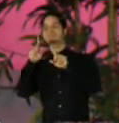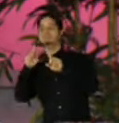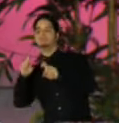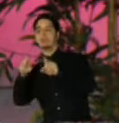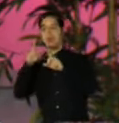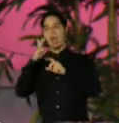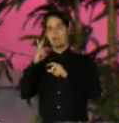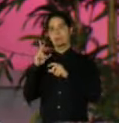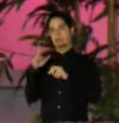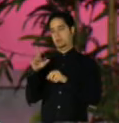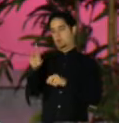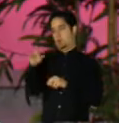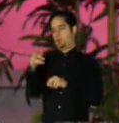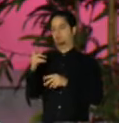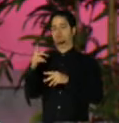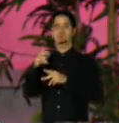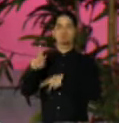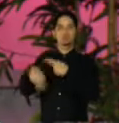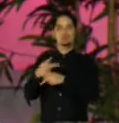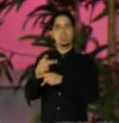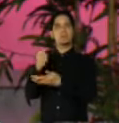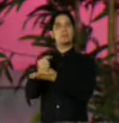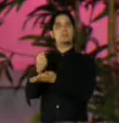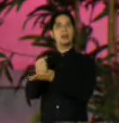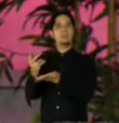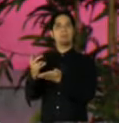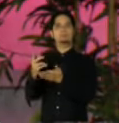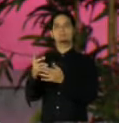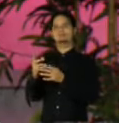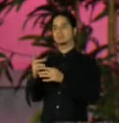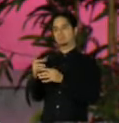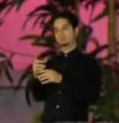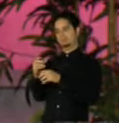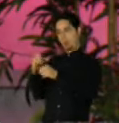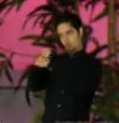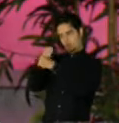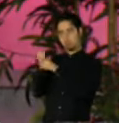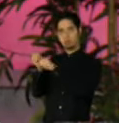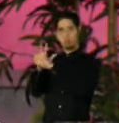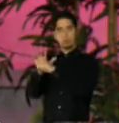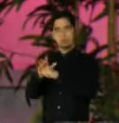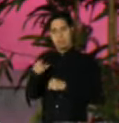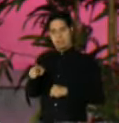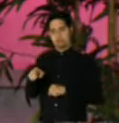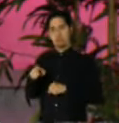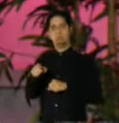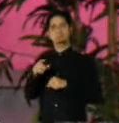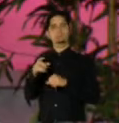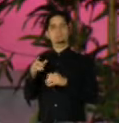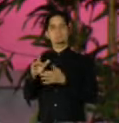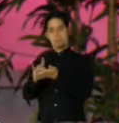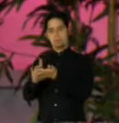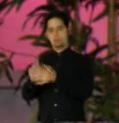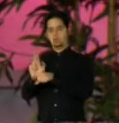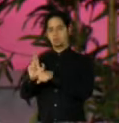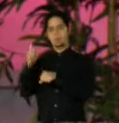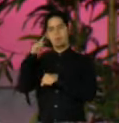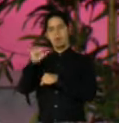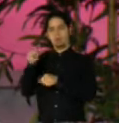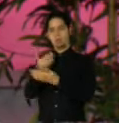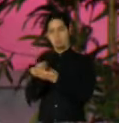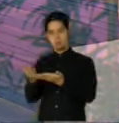de encontrar una terapia efectiva contra el COVID-19. Esos medicamentos que se utilizan para otras condiciones y que son